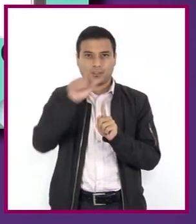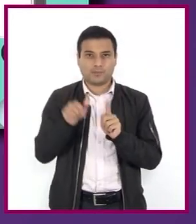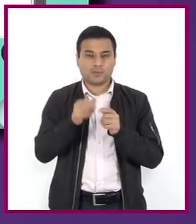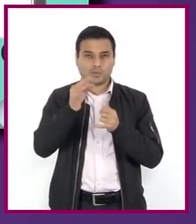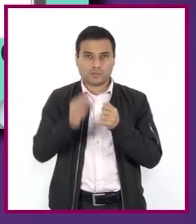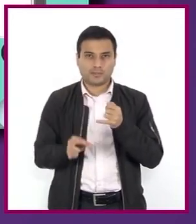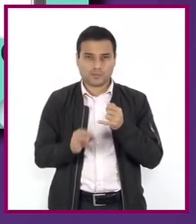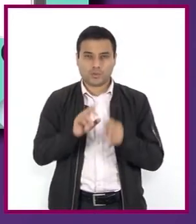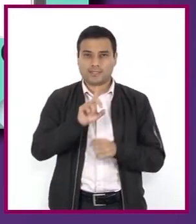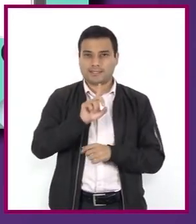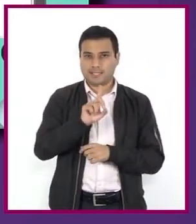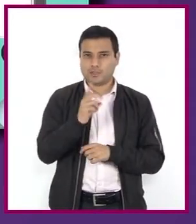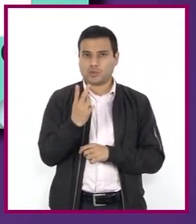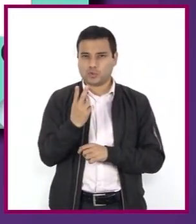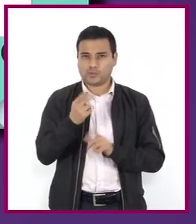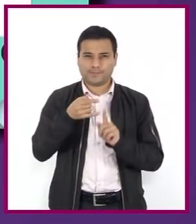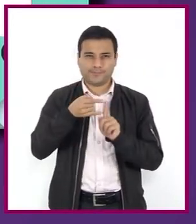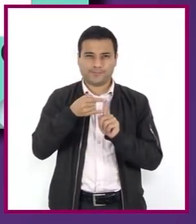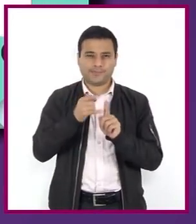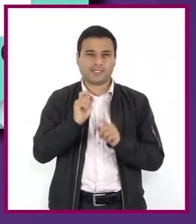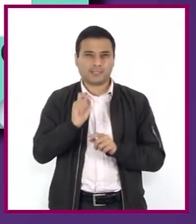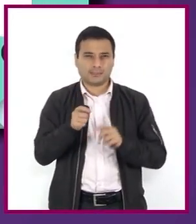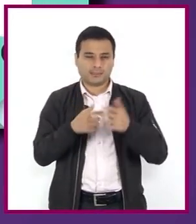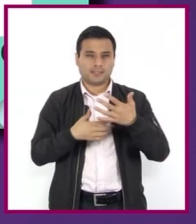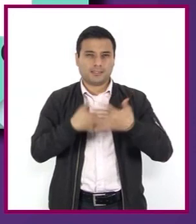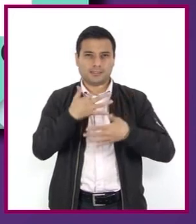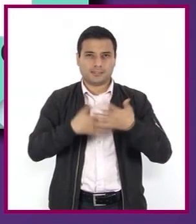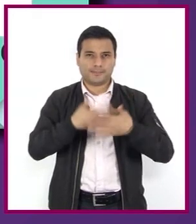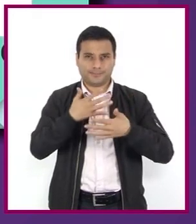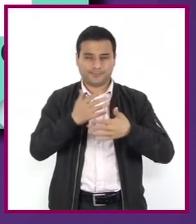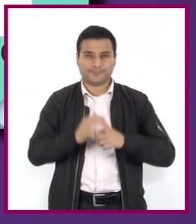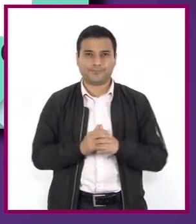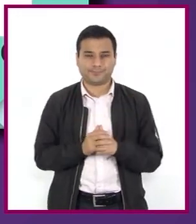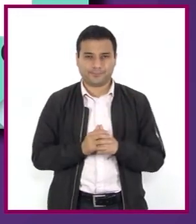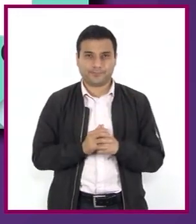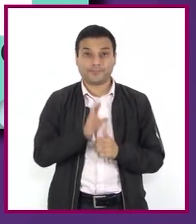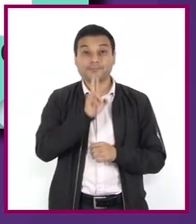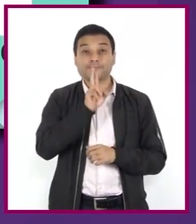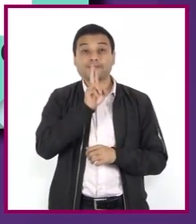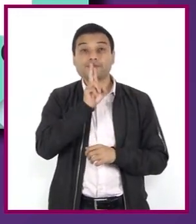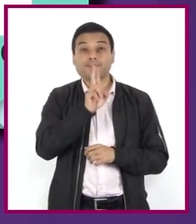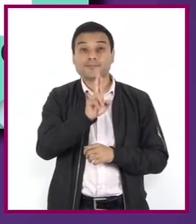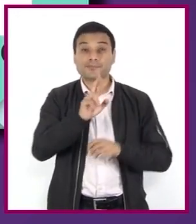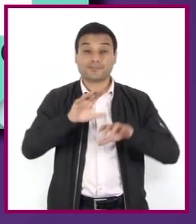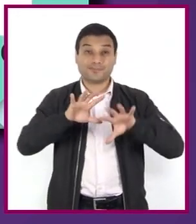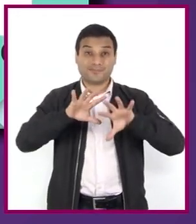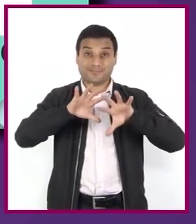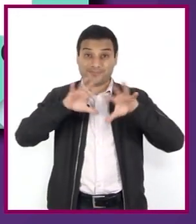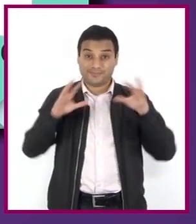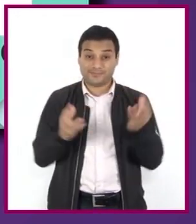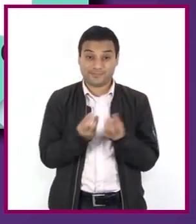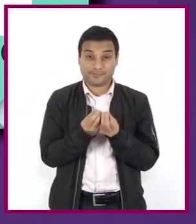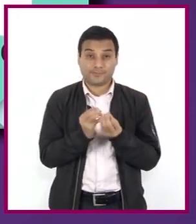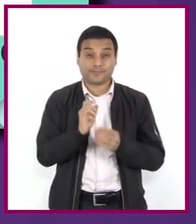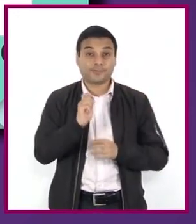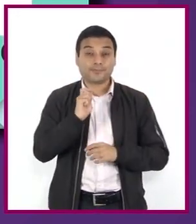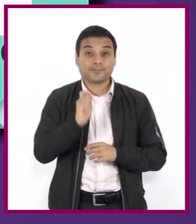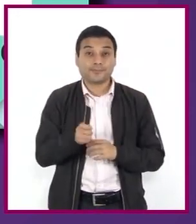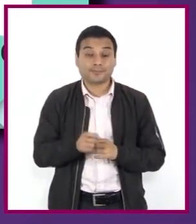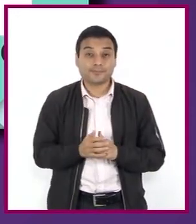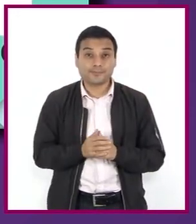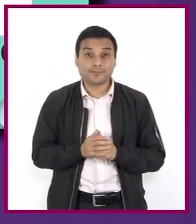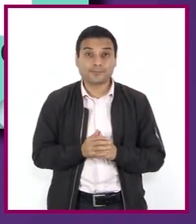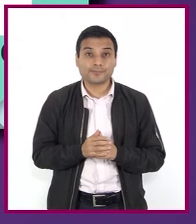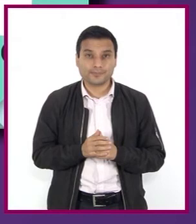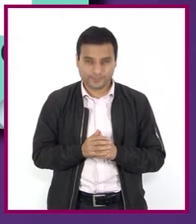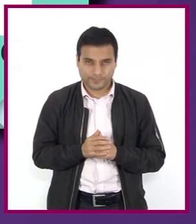celda D2, que tiene el valor de 15. Los resultados de la columna E son los correspondientes al eje